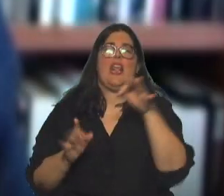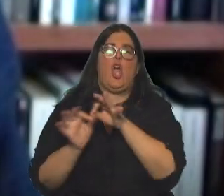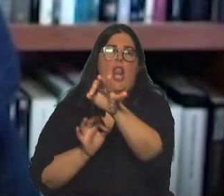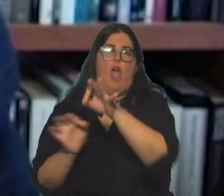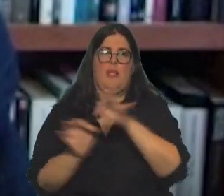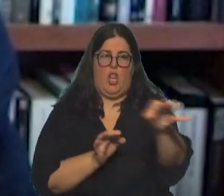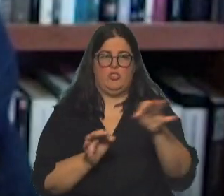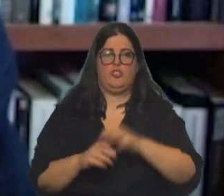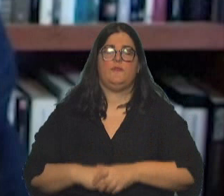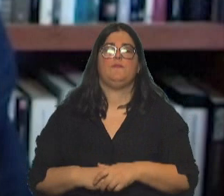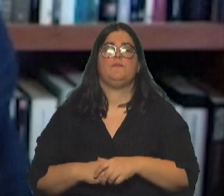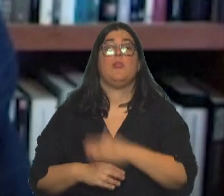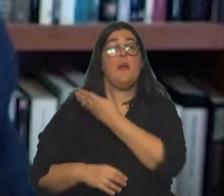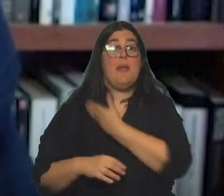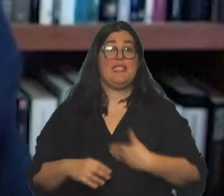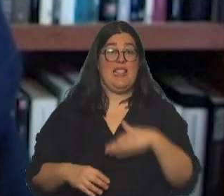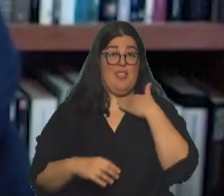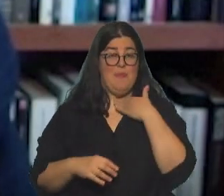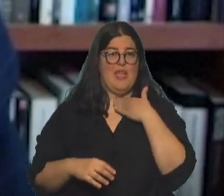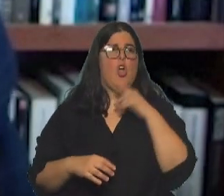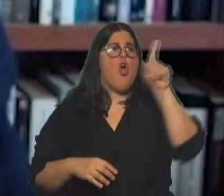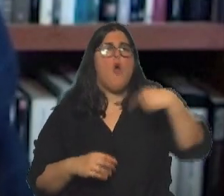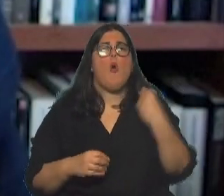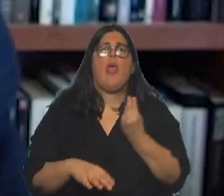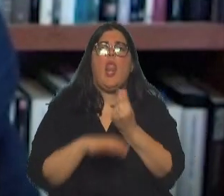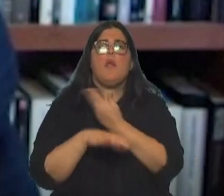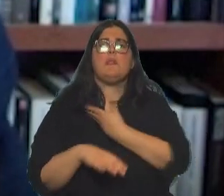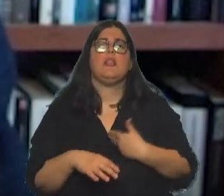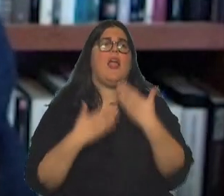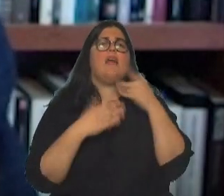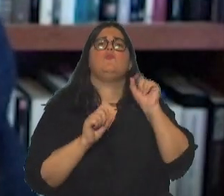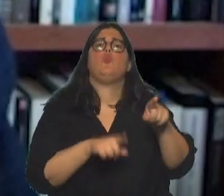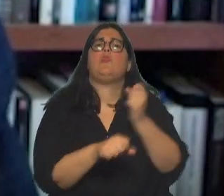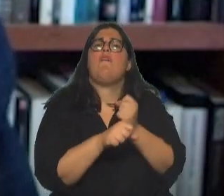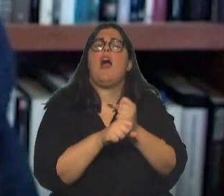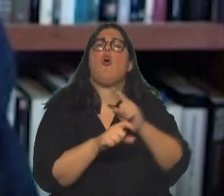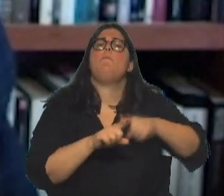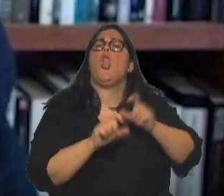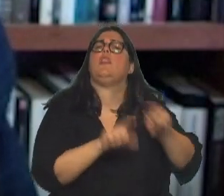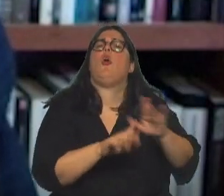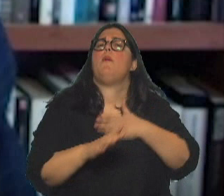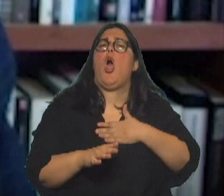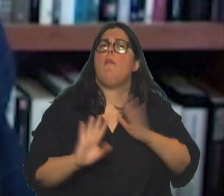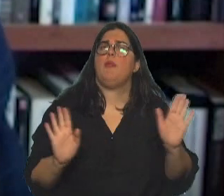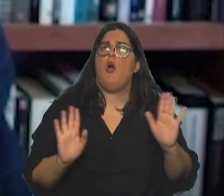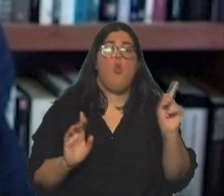López Obrador es un político que llega por un trabajo político propio. Y ese trabajo político propio no es fácil